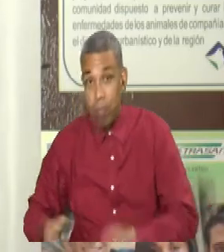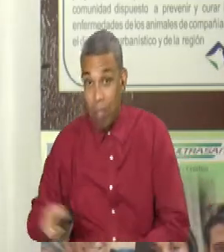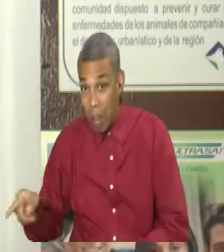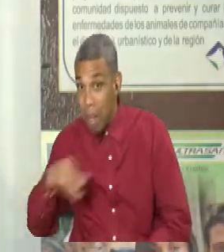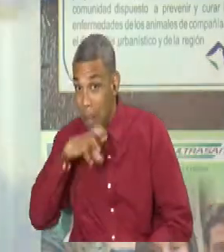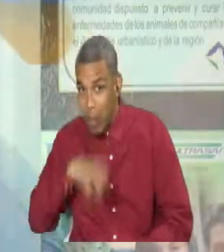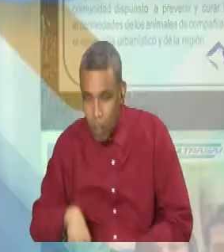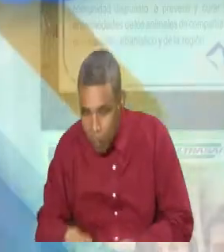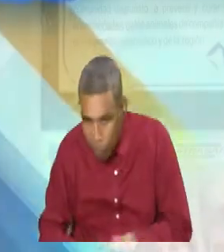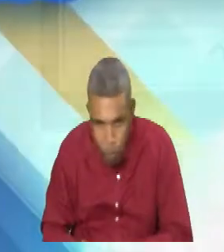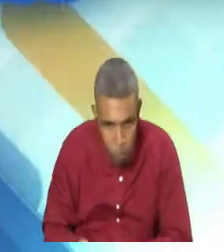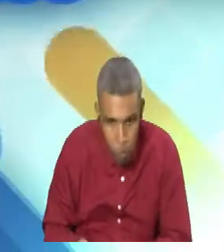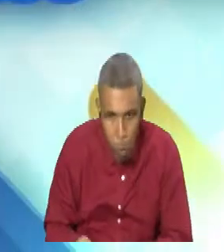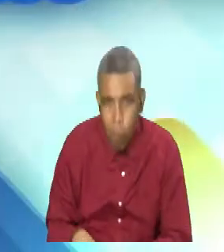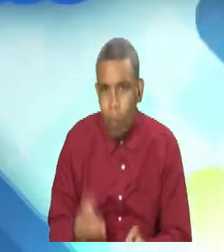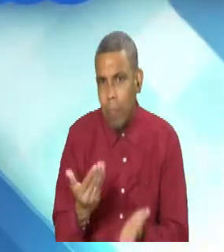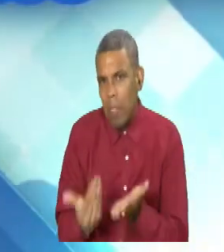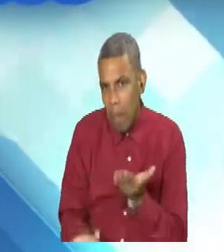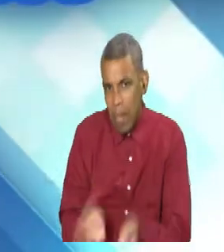mascota.